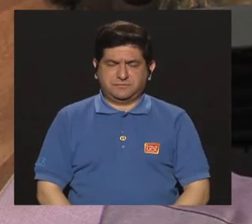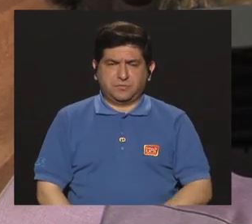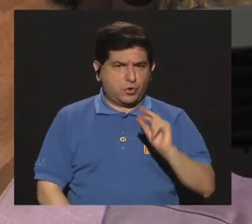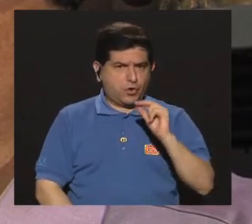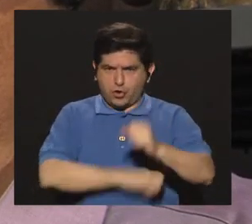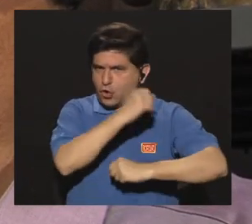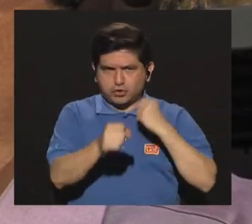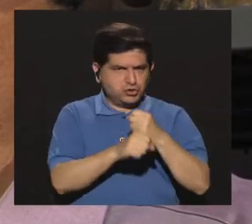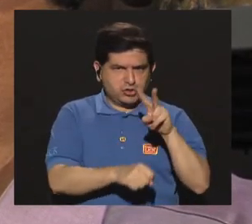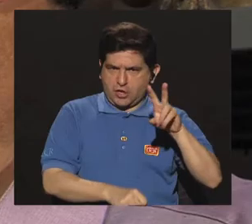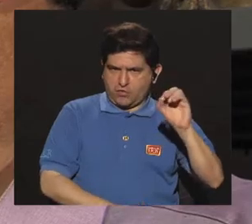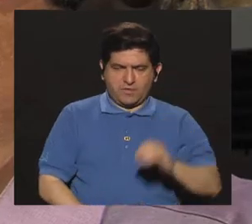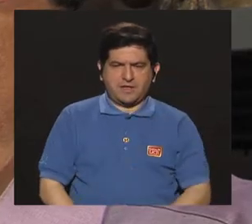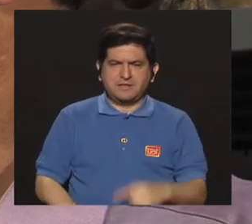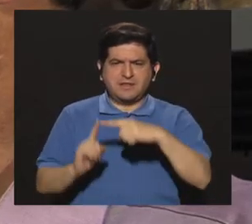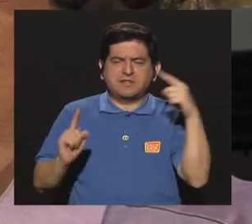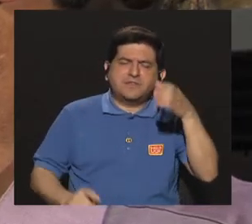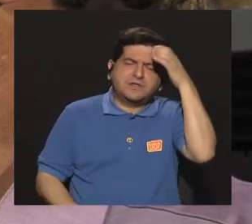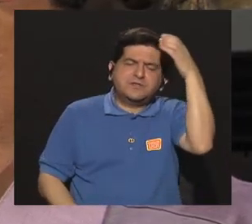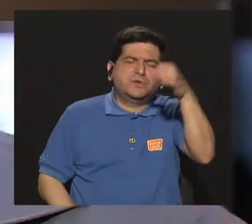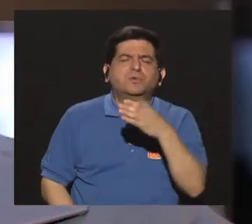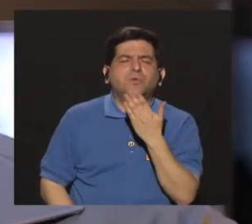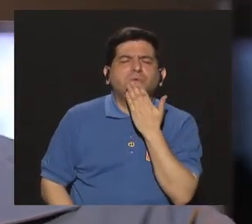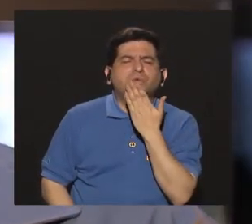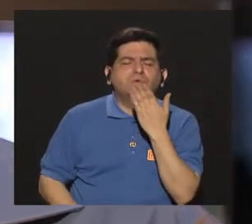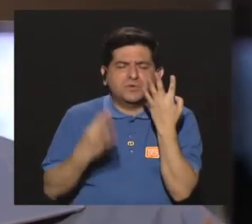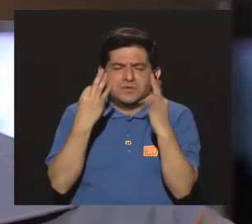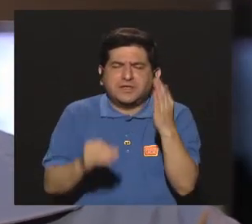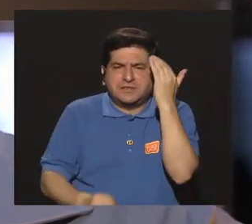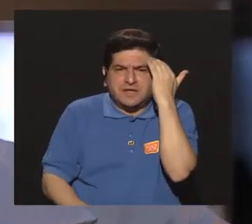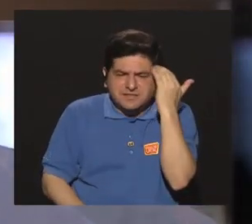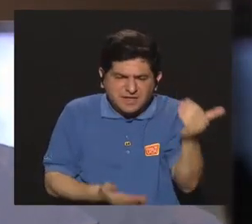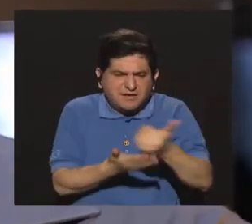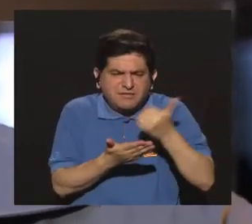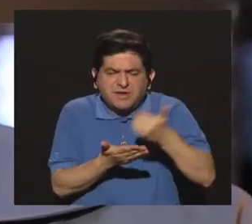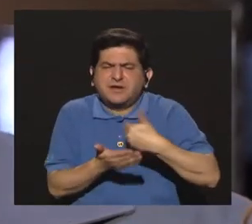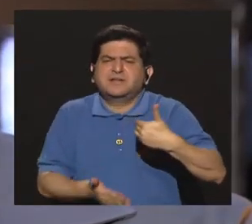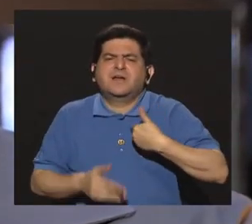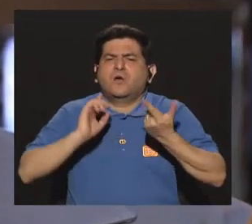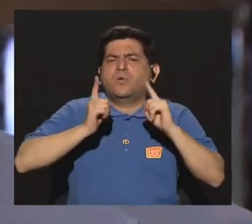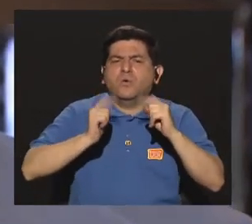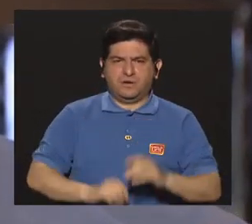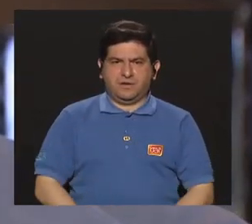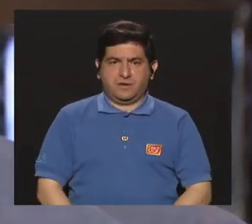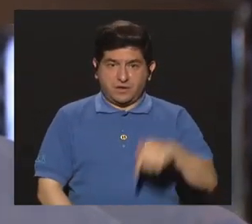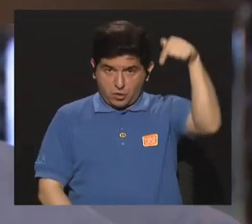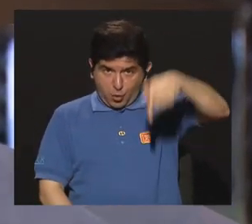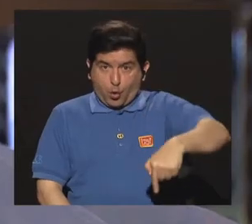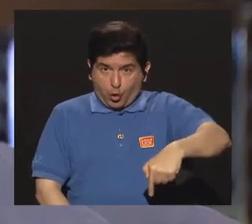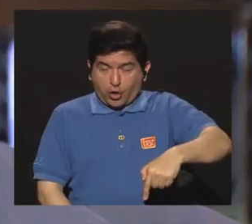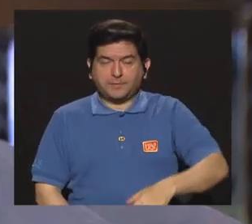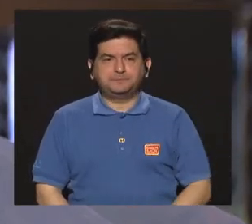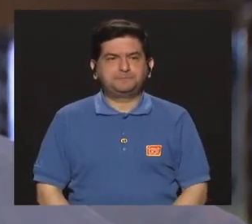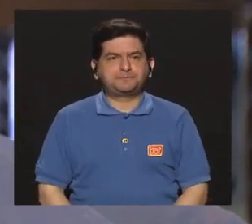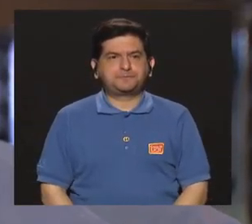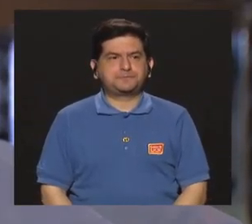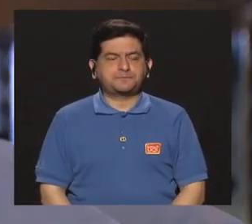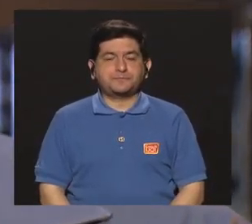en el siglo 20 desde las culturas indígenas estaba tratando de conocer recursos entonces hoy en día